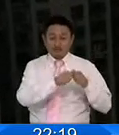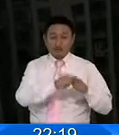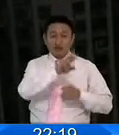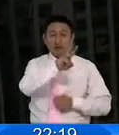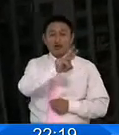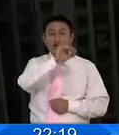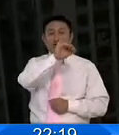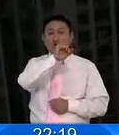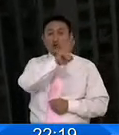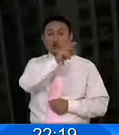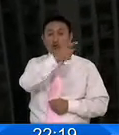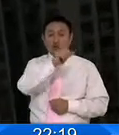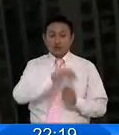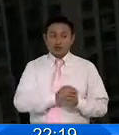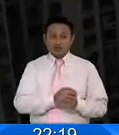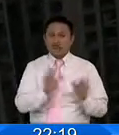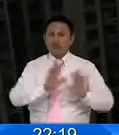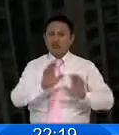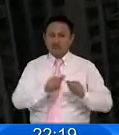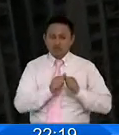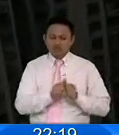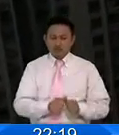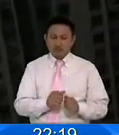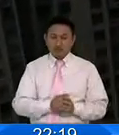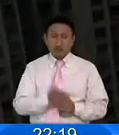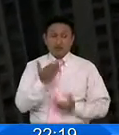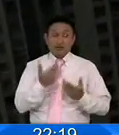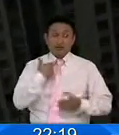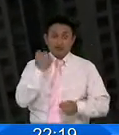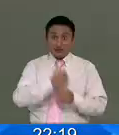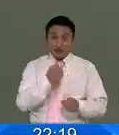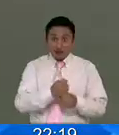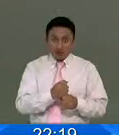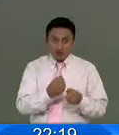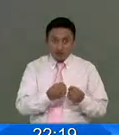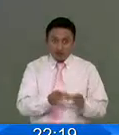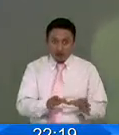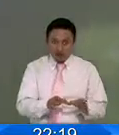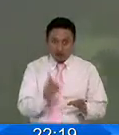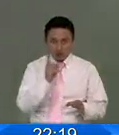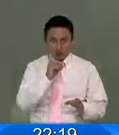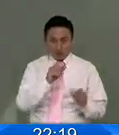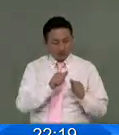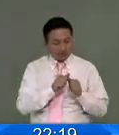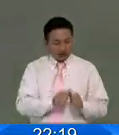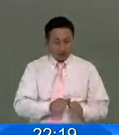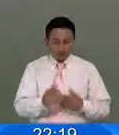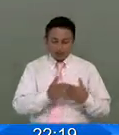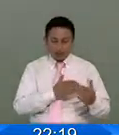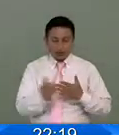Wuhan optaron por no volver debido al miedo a perder sus empleos. Informó Edison Saavedra.